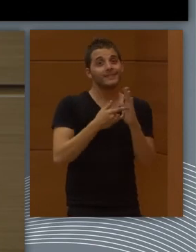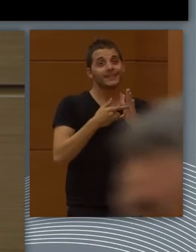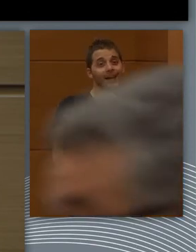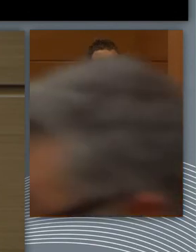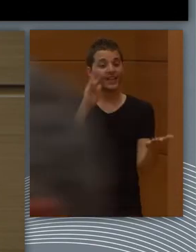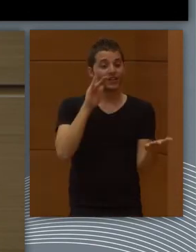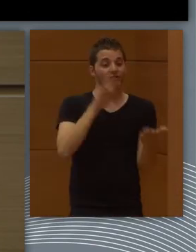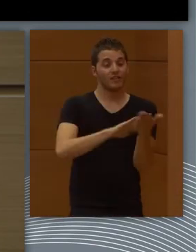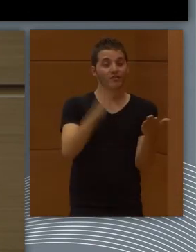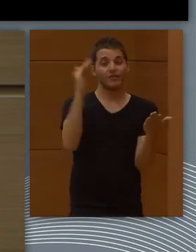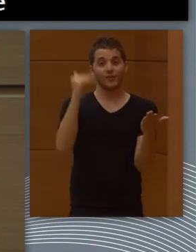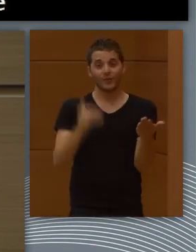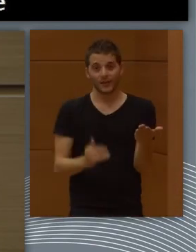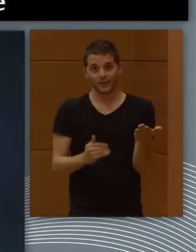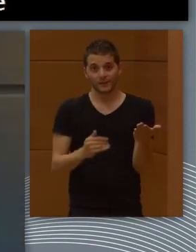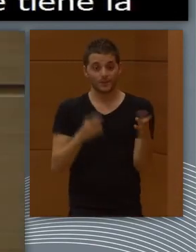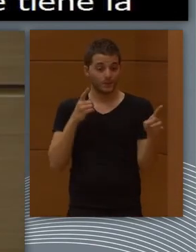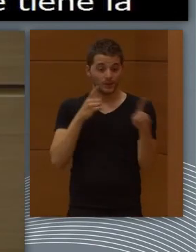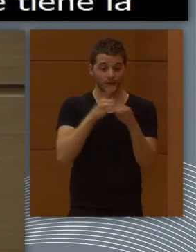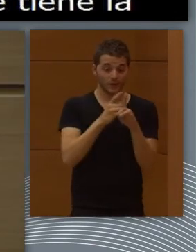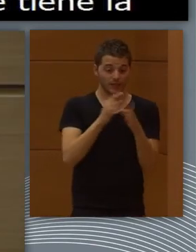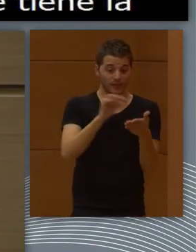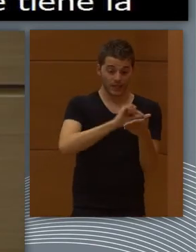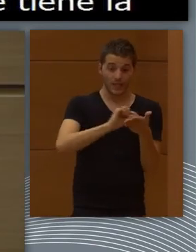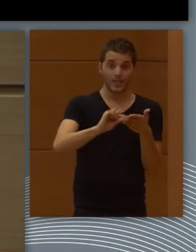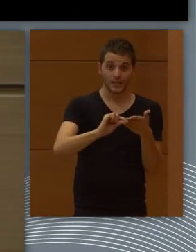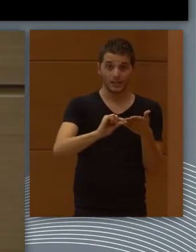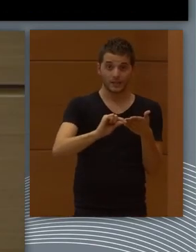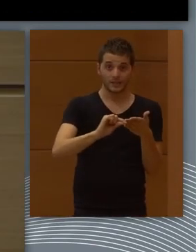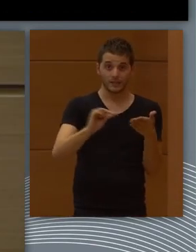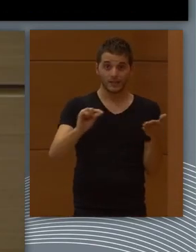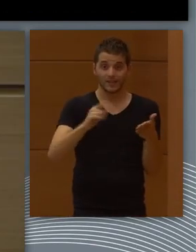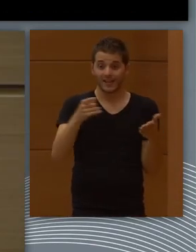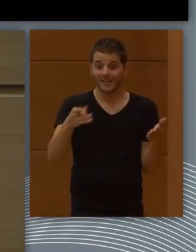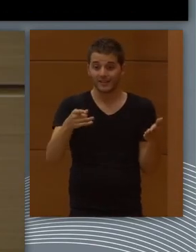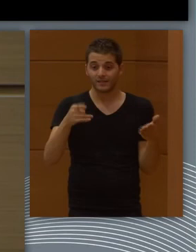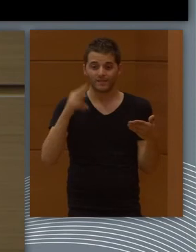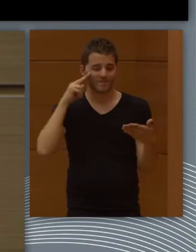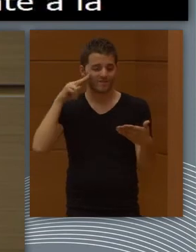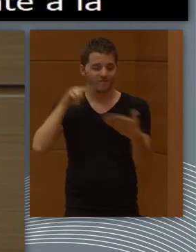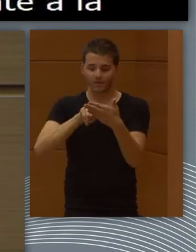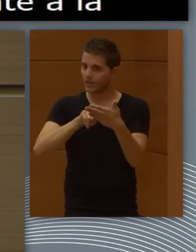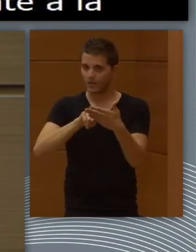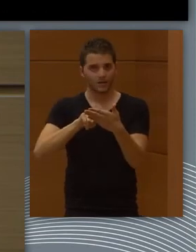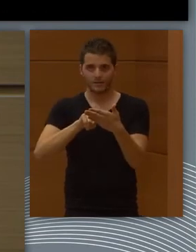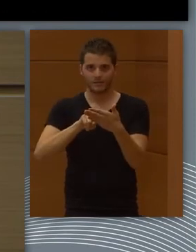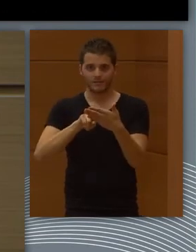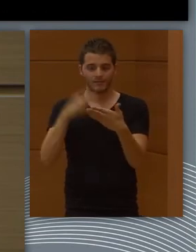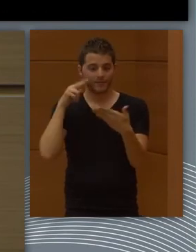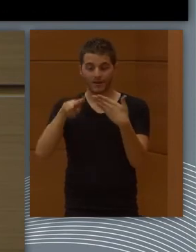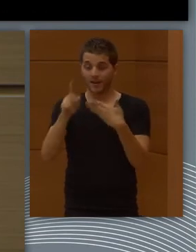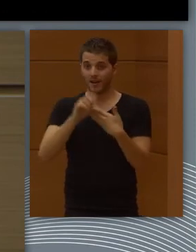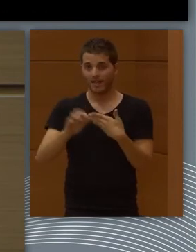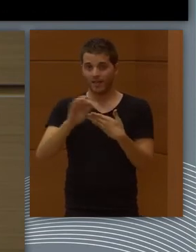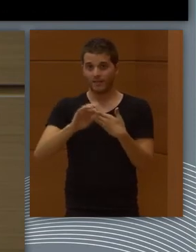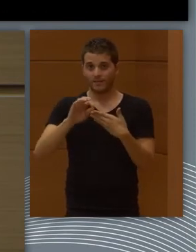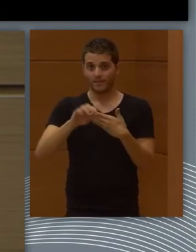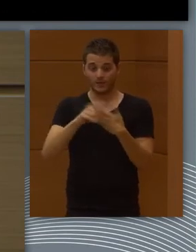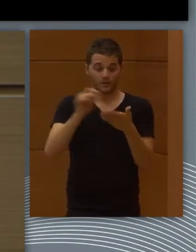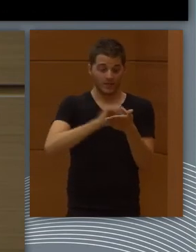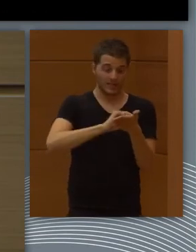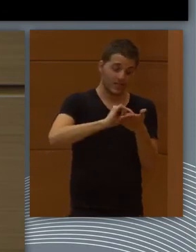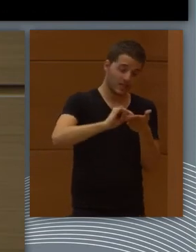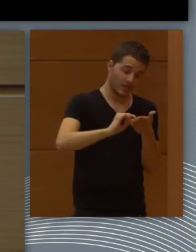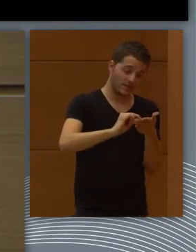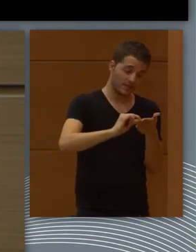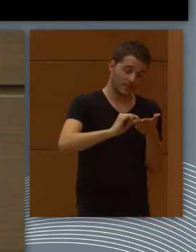contacto, curiosamente, frente a la banda magnética, es que se opaca totalmente. Es decir, al menos la banda magnética, el billete de banda